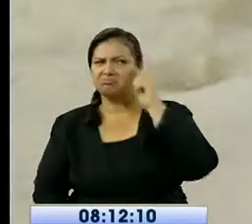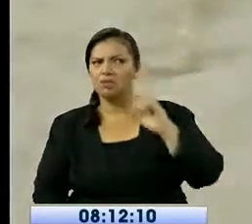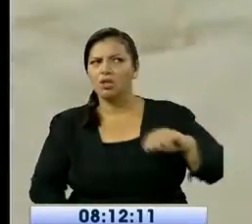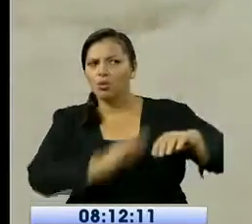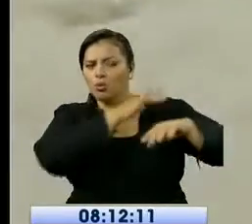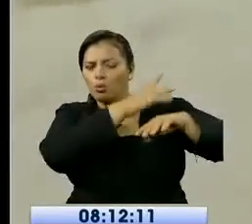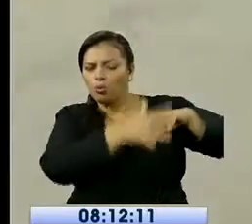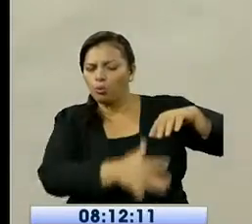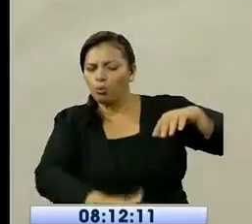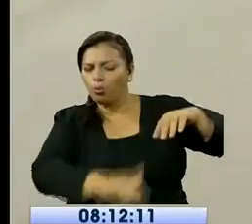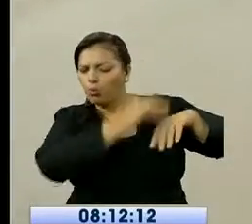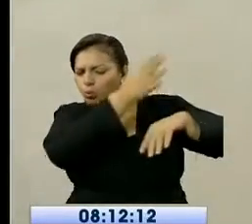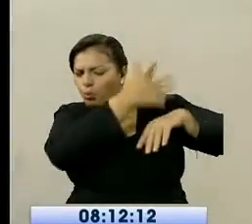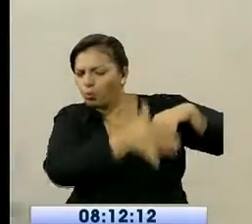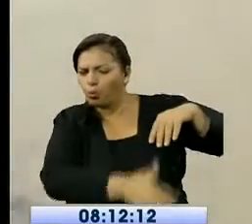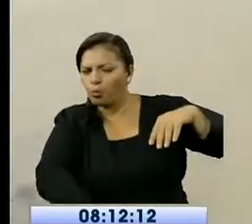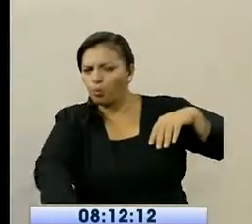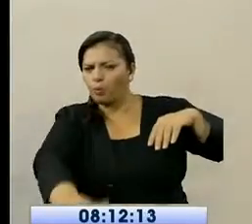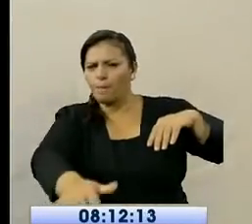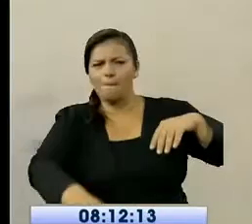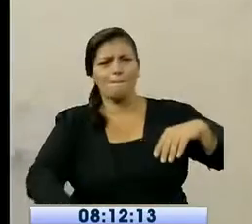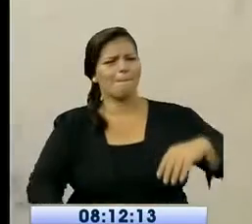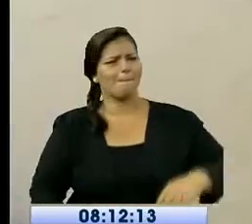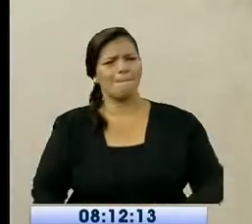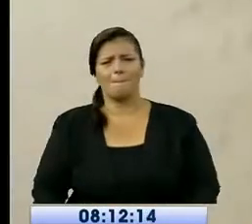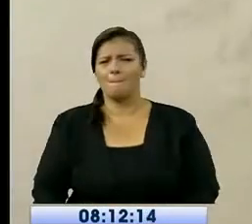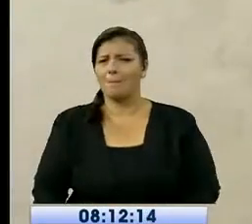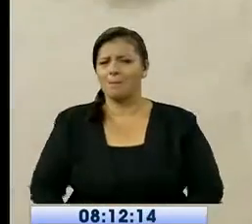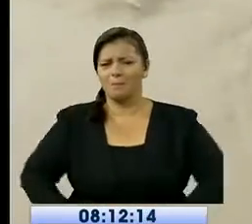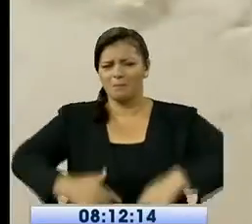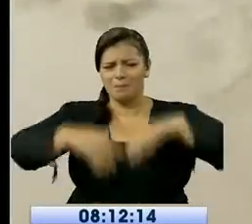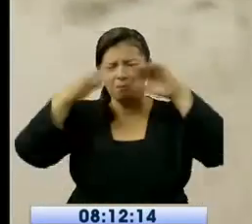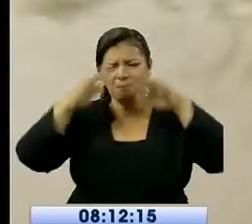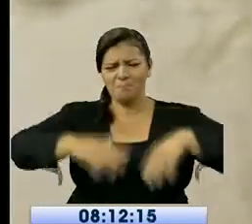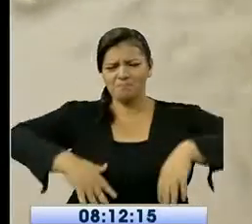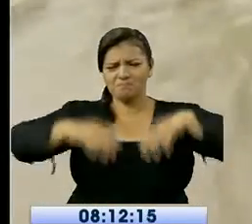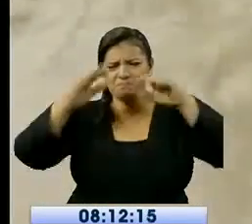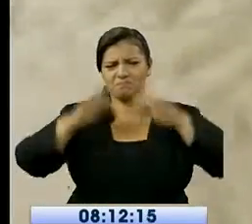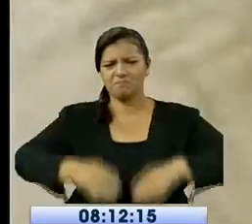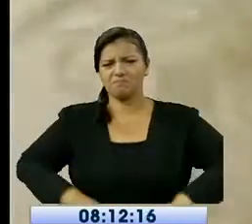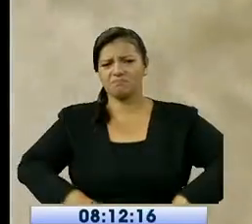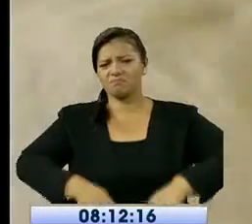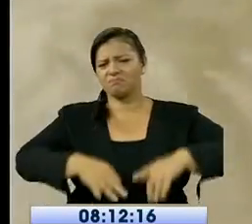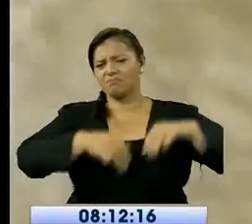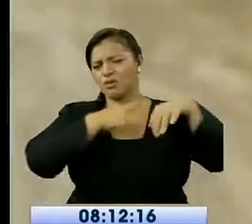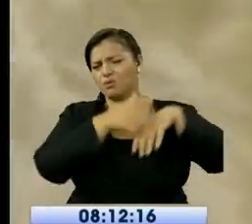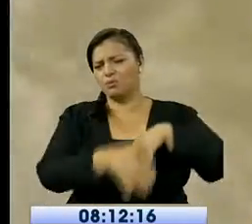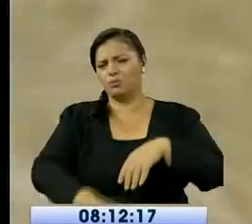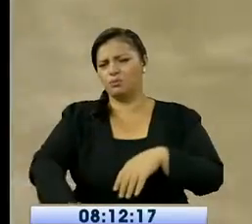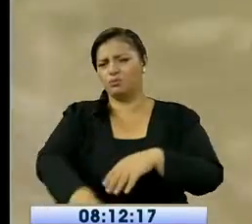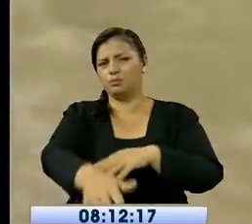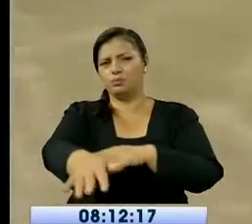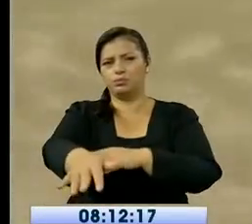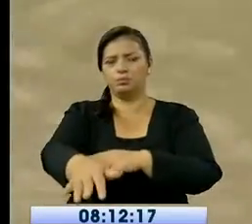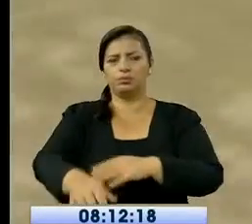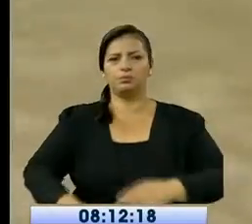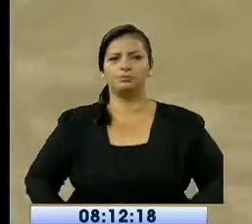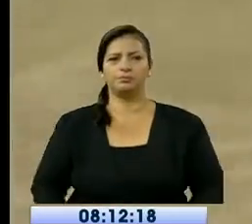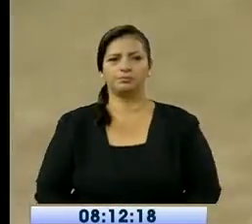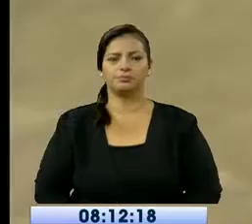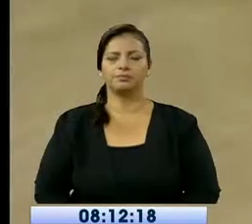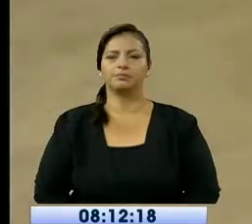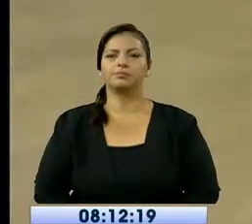en estos instantes en la pantalla. Así es como viven, así es como se aprecia la realidad en este sector.